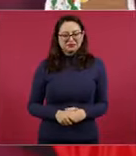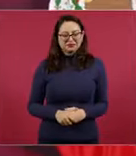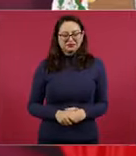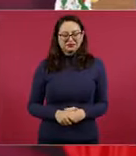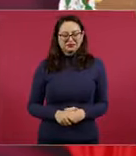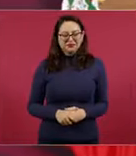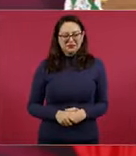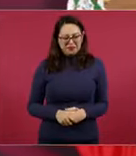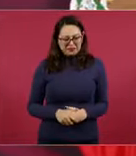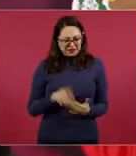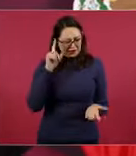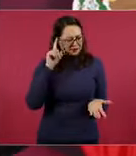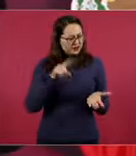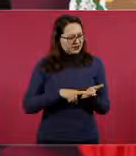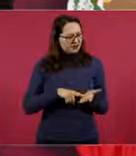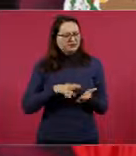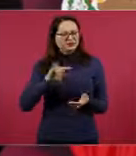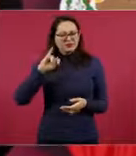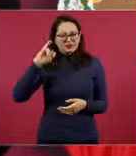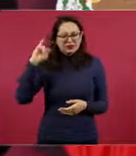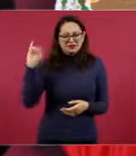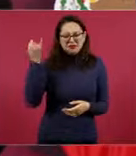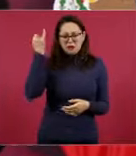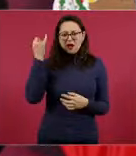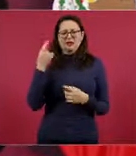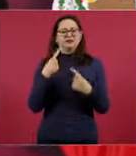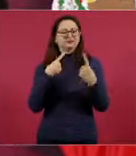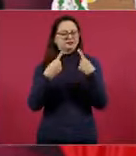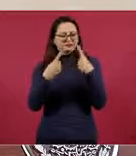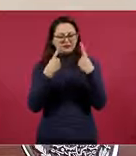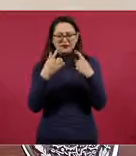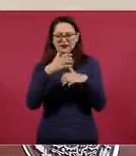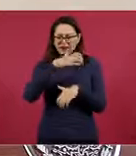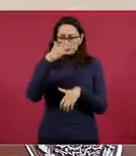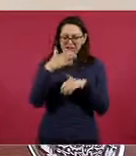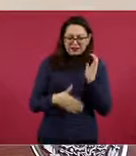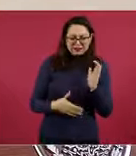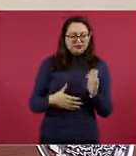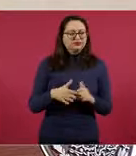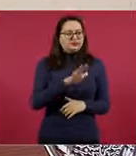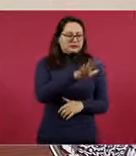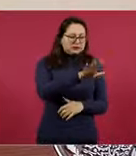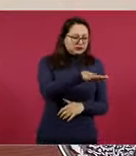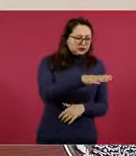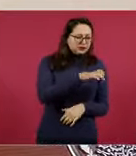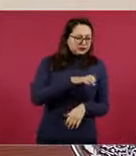creo que fue en Tijuana, ¿no? Ya terminó el debate y le digo a Jaime, ¿no? Oye,